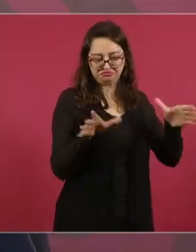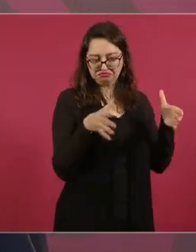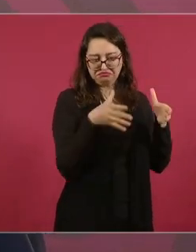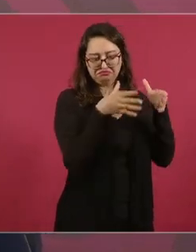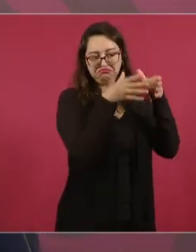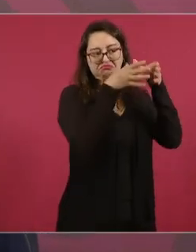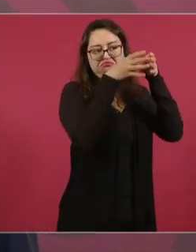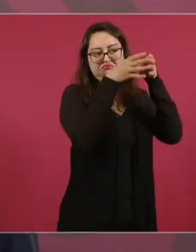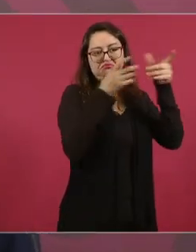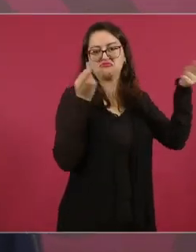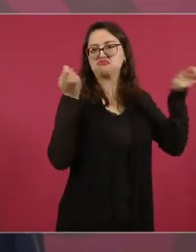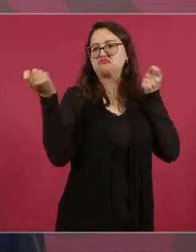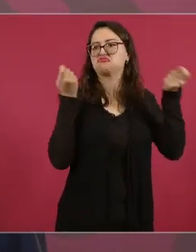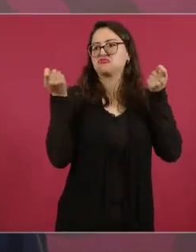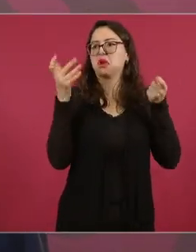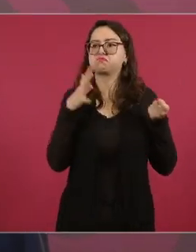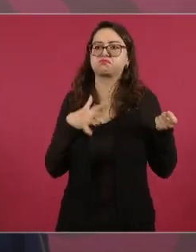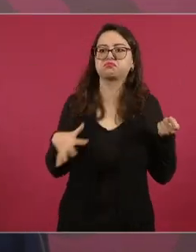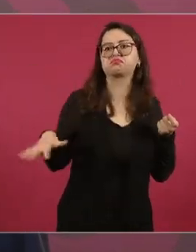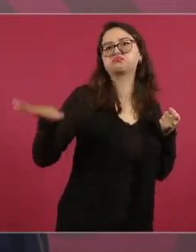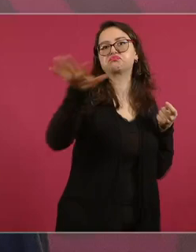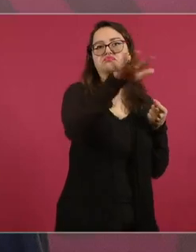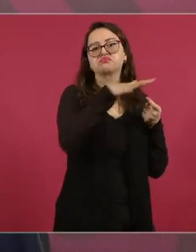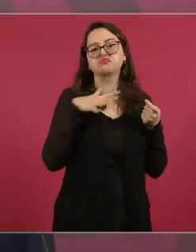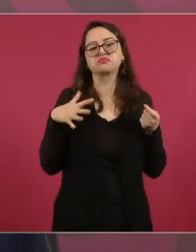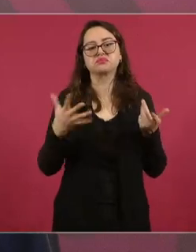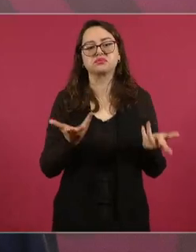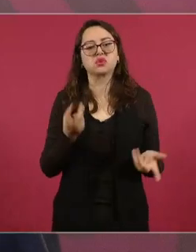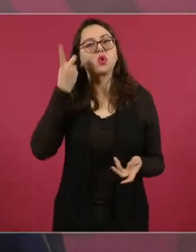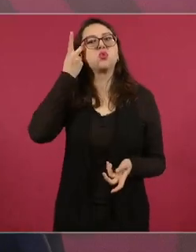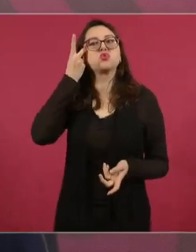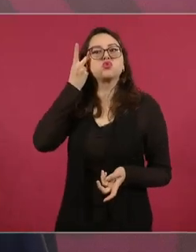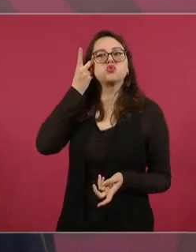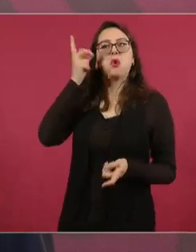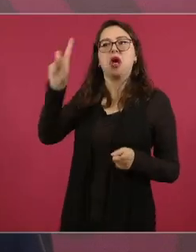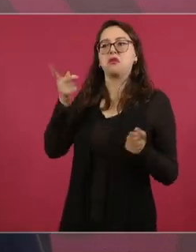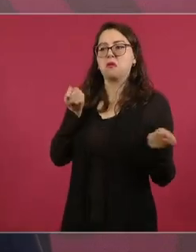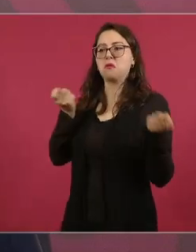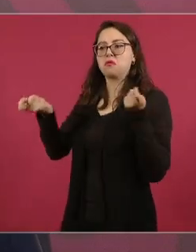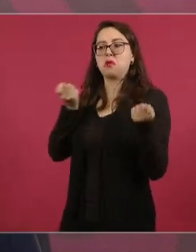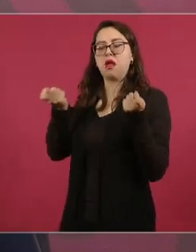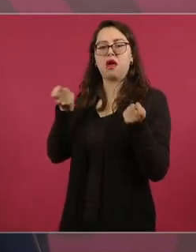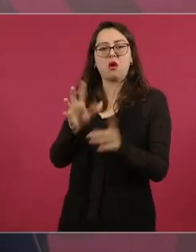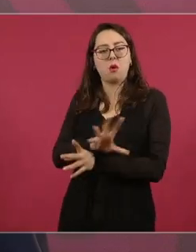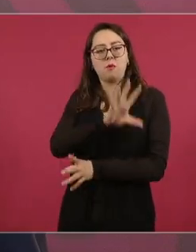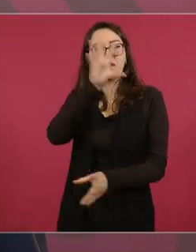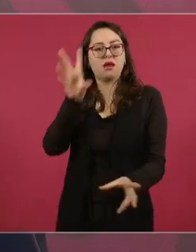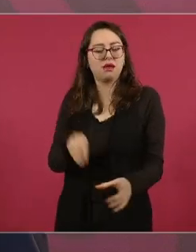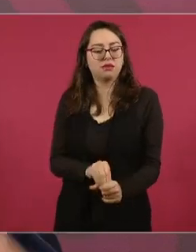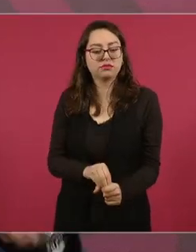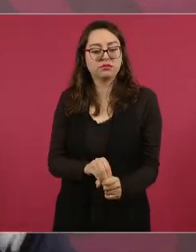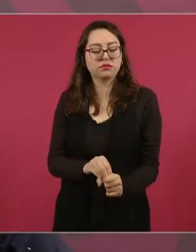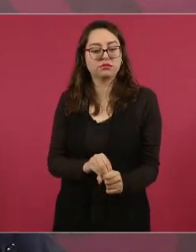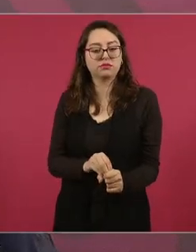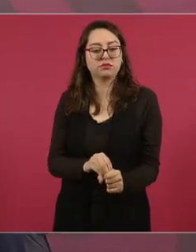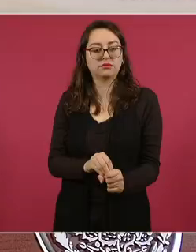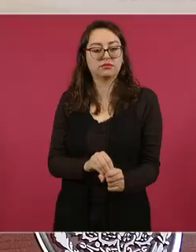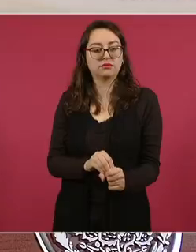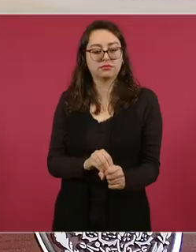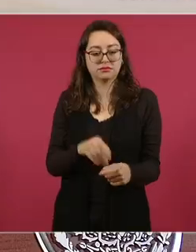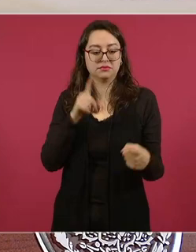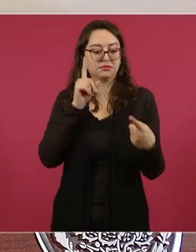dominaba, eran los dueños de México y estaban